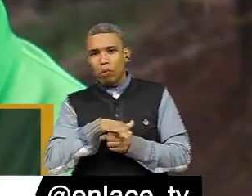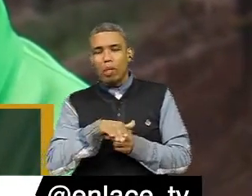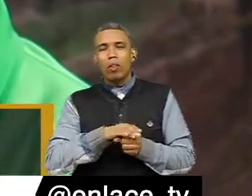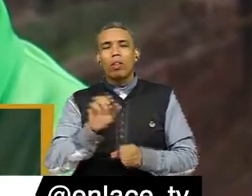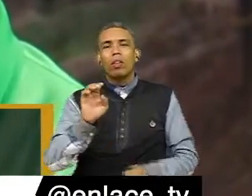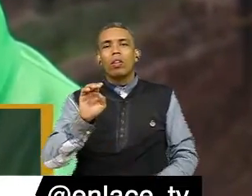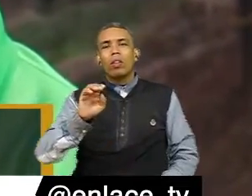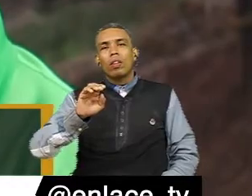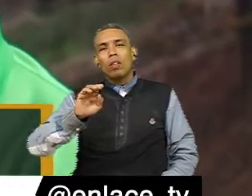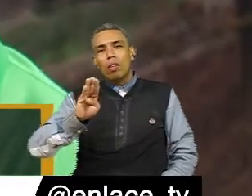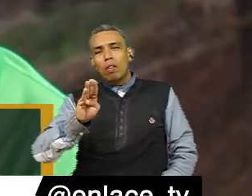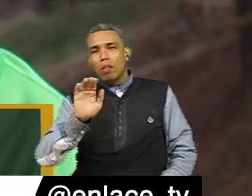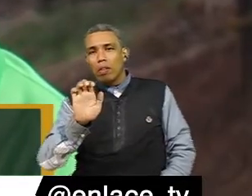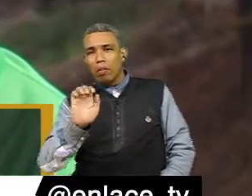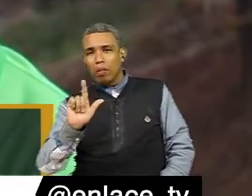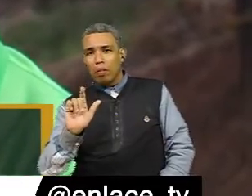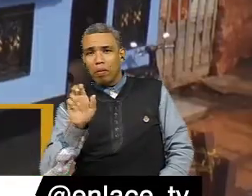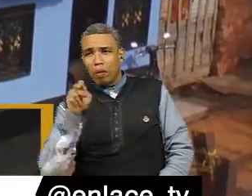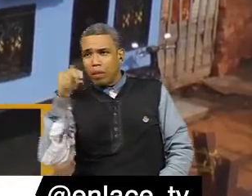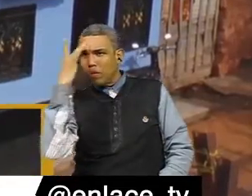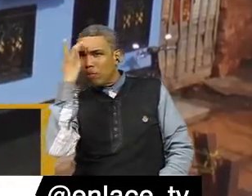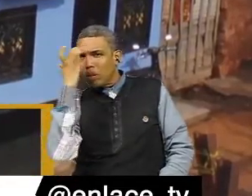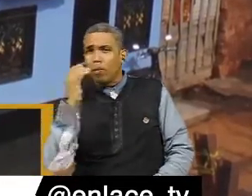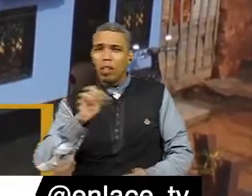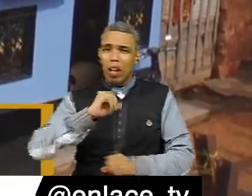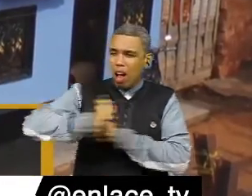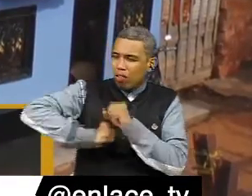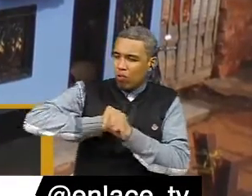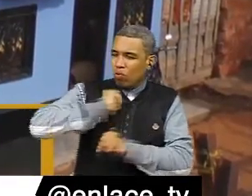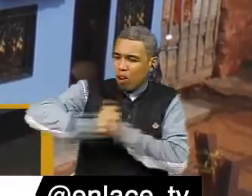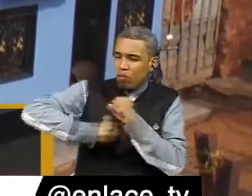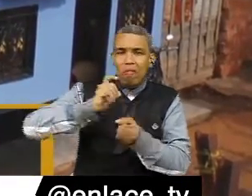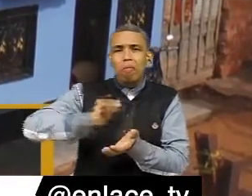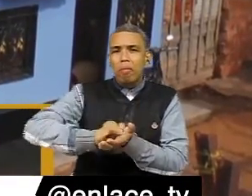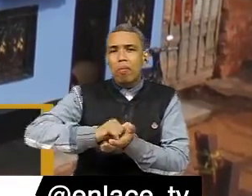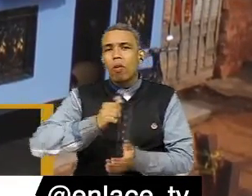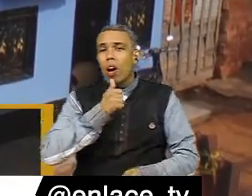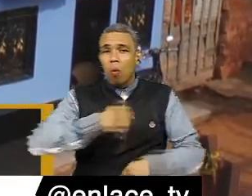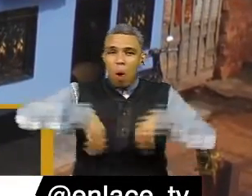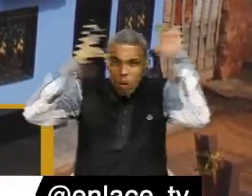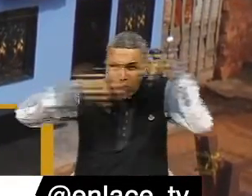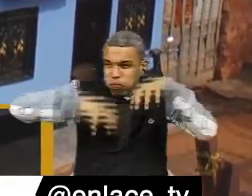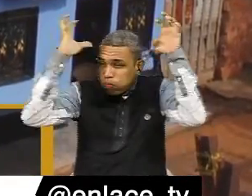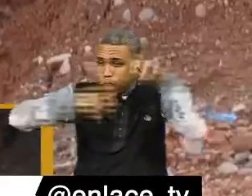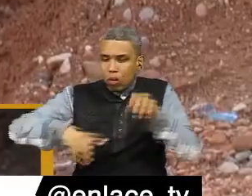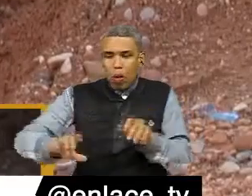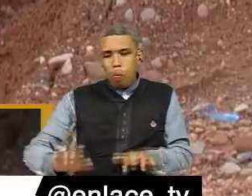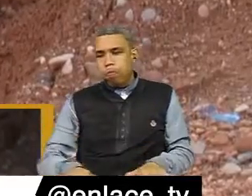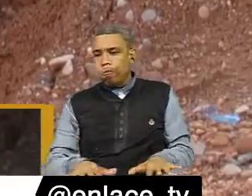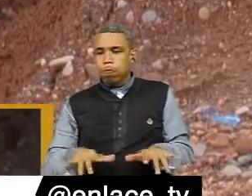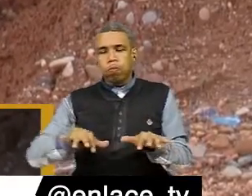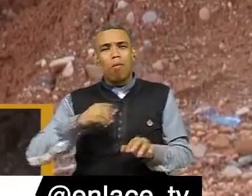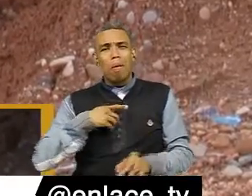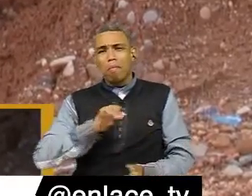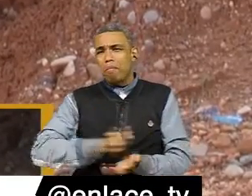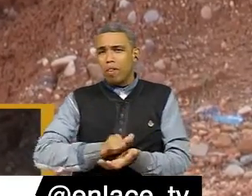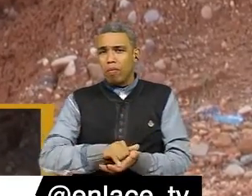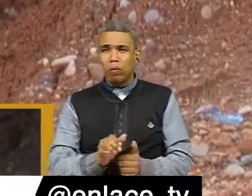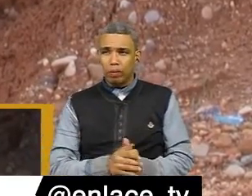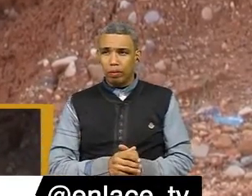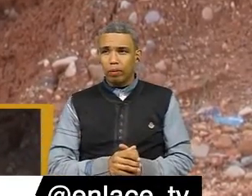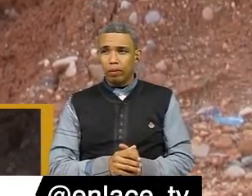que tenemos hace años de las inundaciones, y es preocupante lo que estamos viviendo aquí en estos dos barrios. La obra paralizada, la obra acabada en estos momentos,